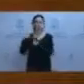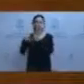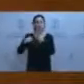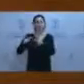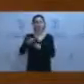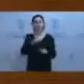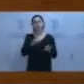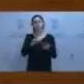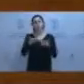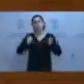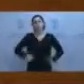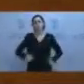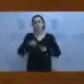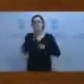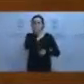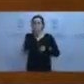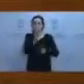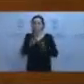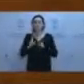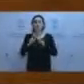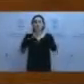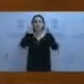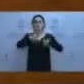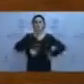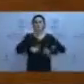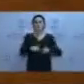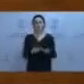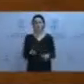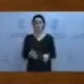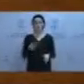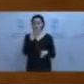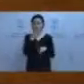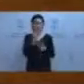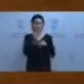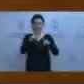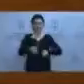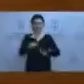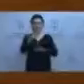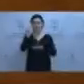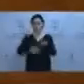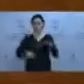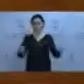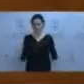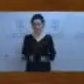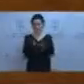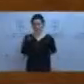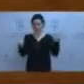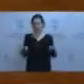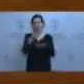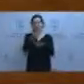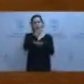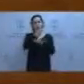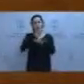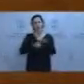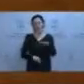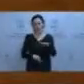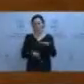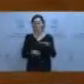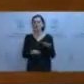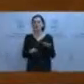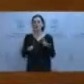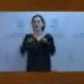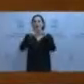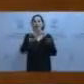IRPF en su tramo autonómico. Y, por ejemplo, hoy mismo salía en prensa y leíamos en prensa que Asturias